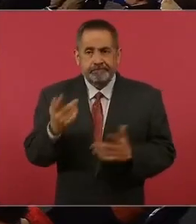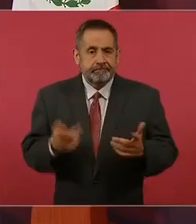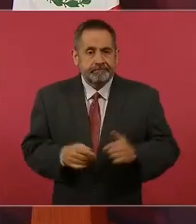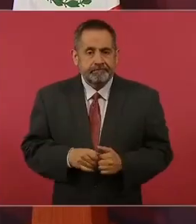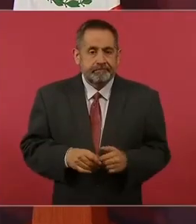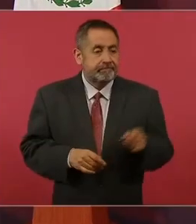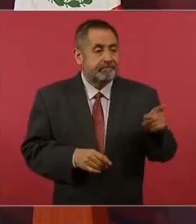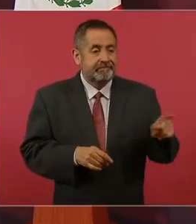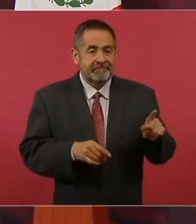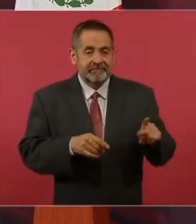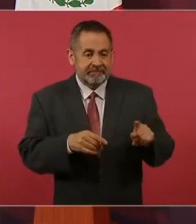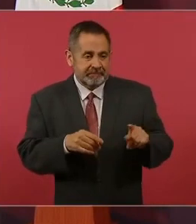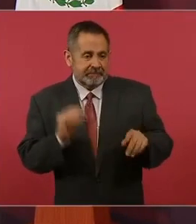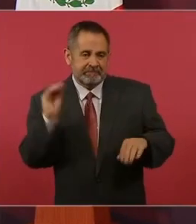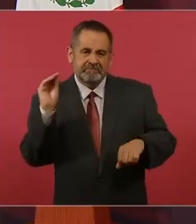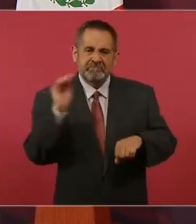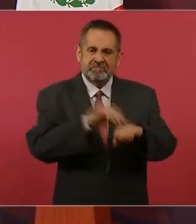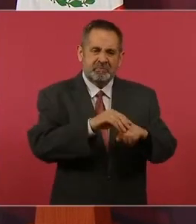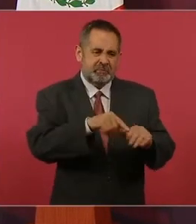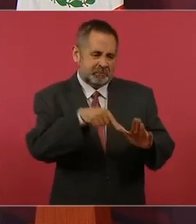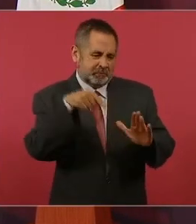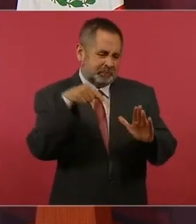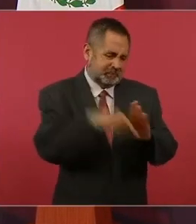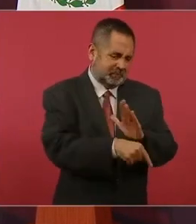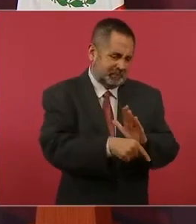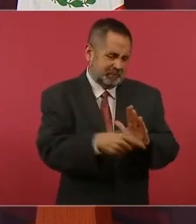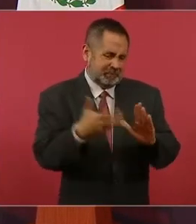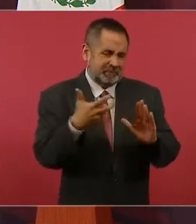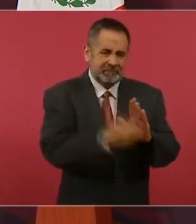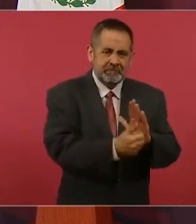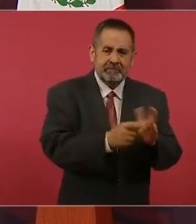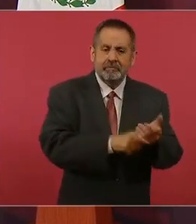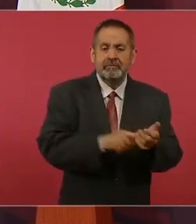porque inyectaron nitrógeno a los pozos